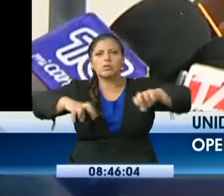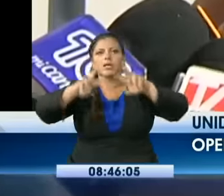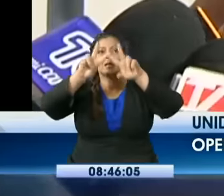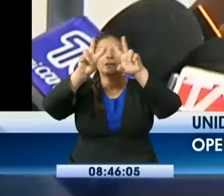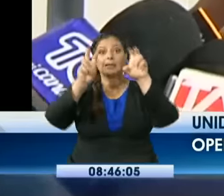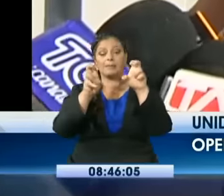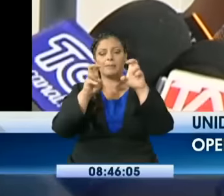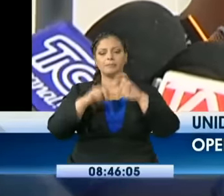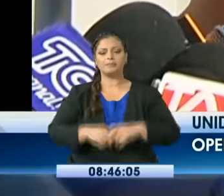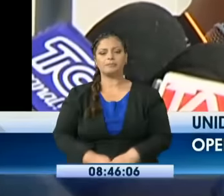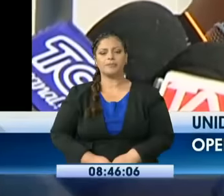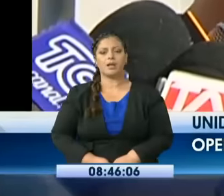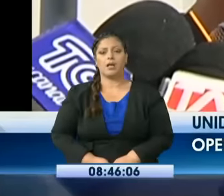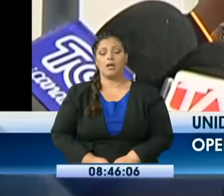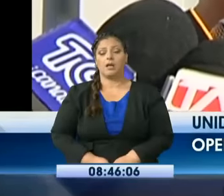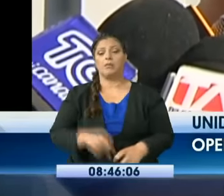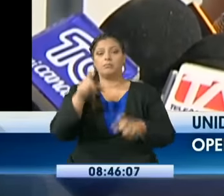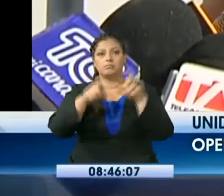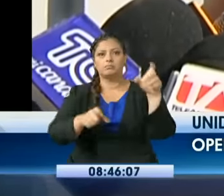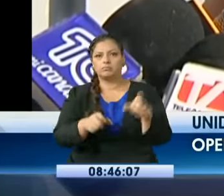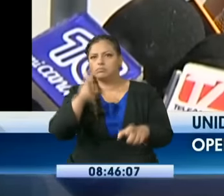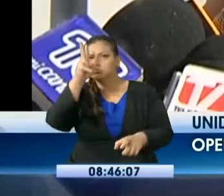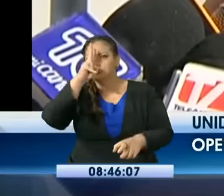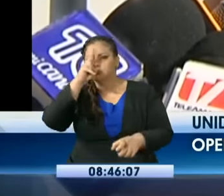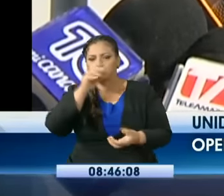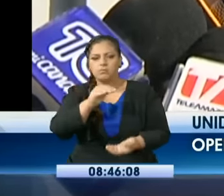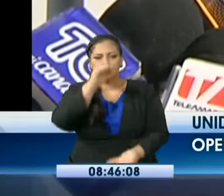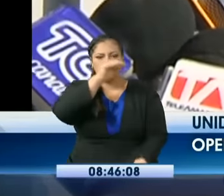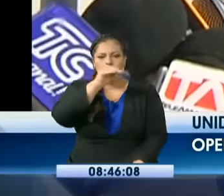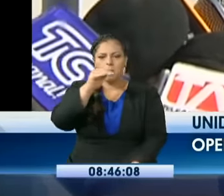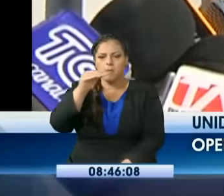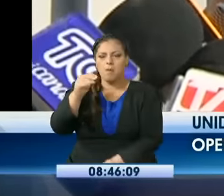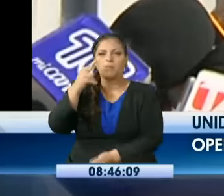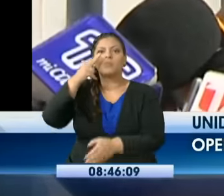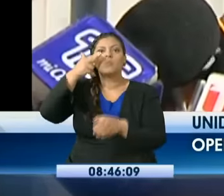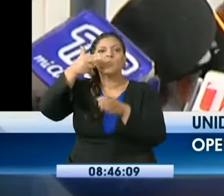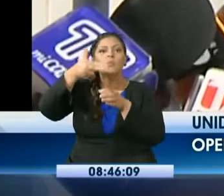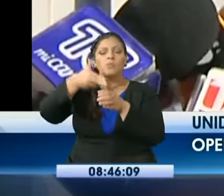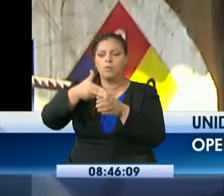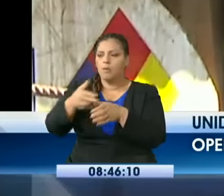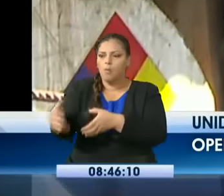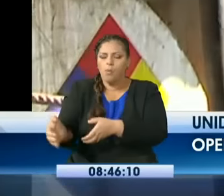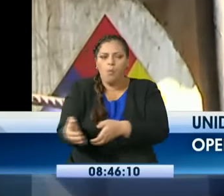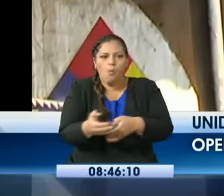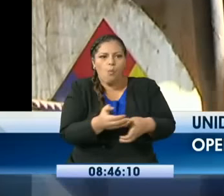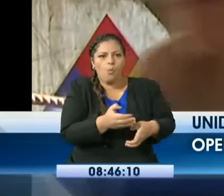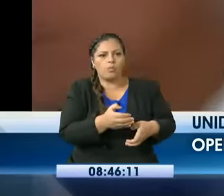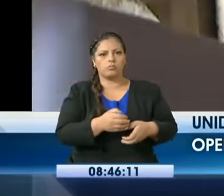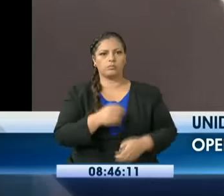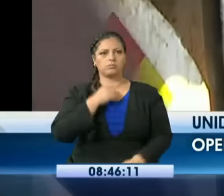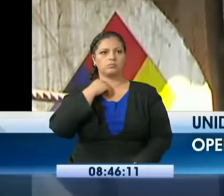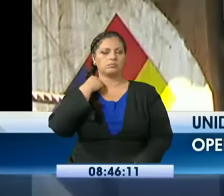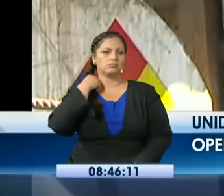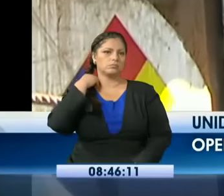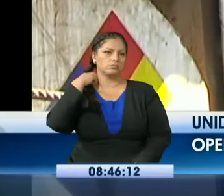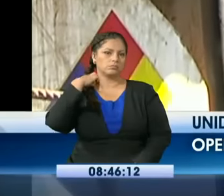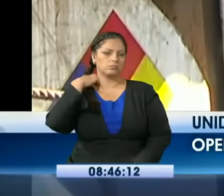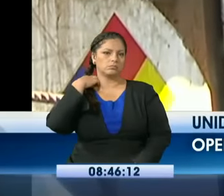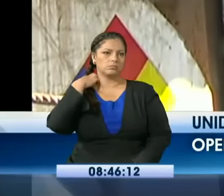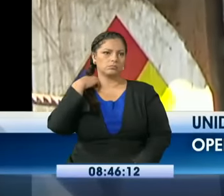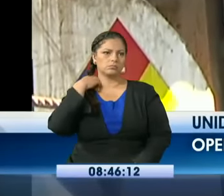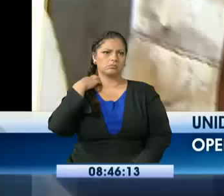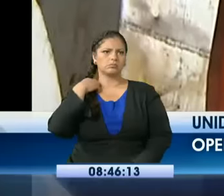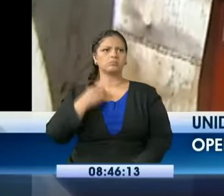compañía. Estarían utilizando de forma inadecuada combustible subsidiado por el Estado. Fue otorgado el permiso para